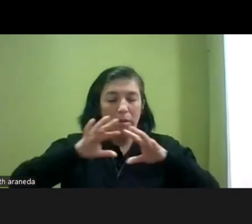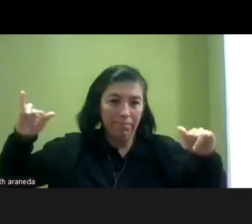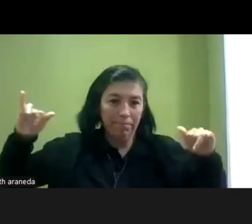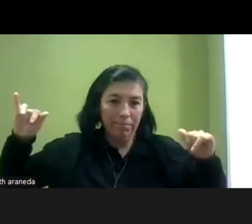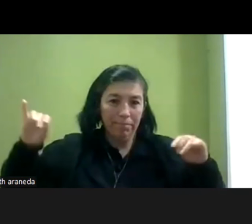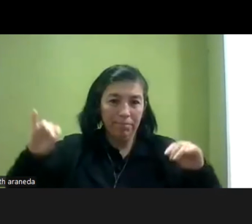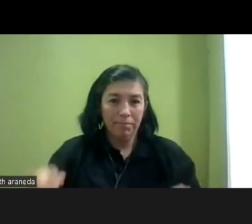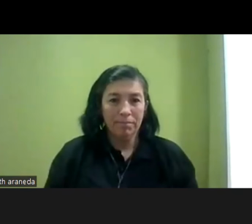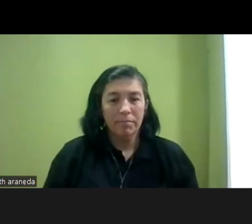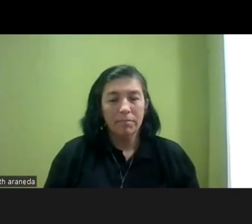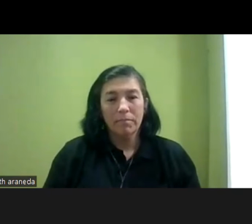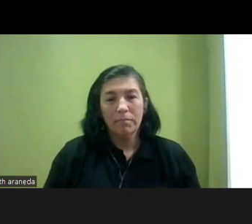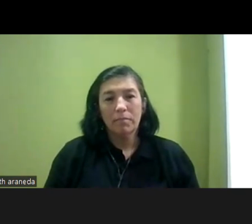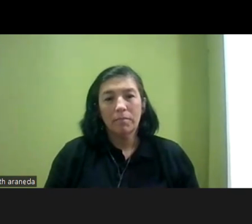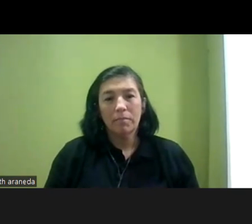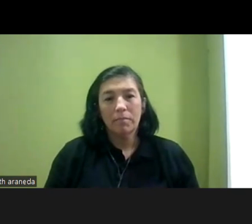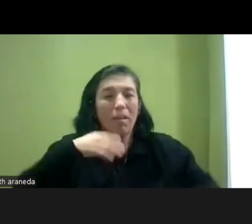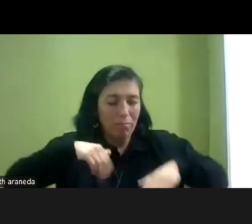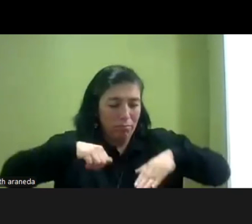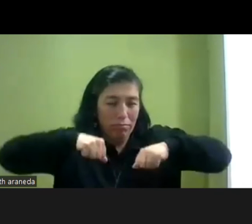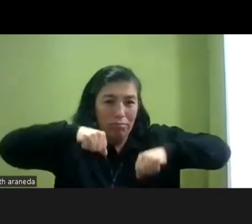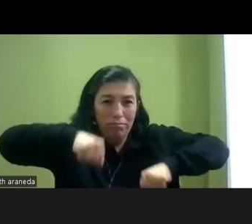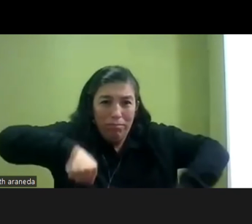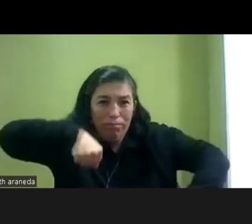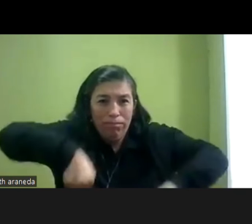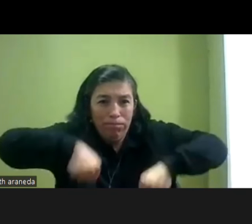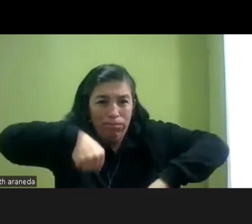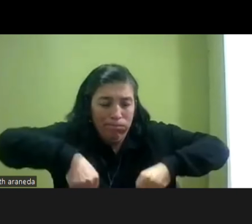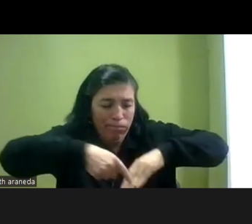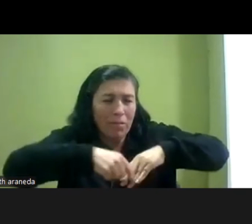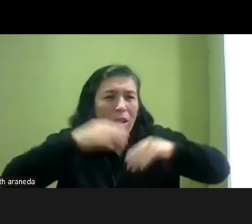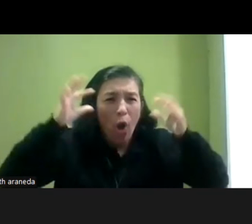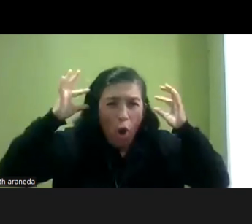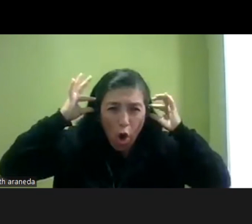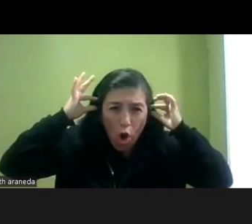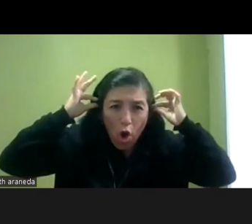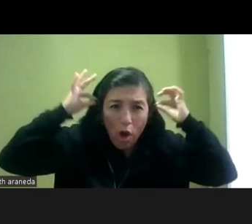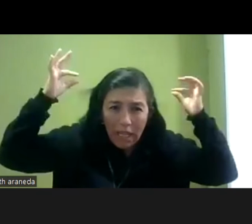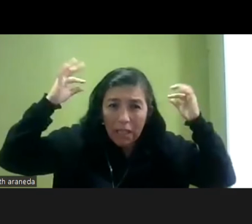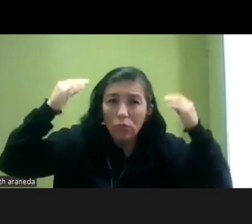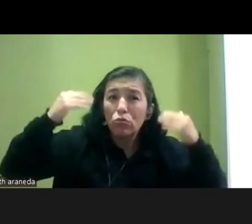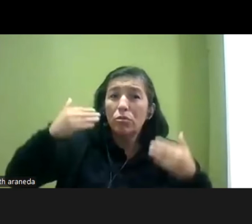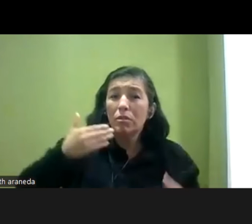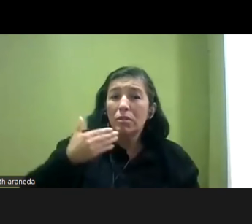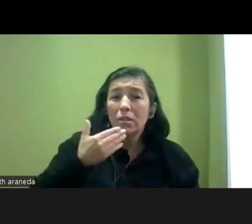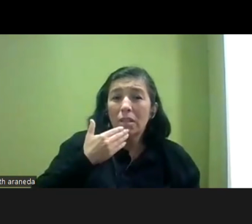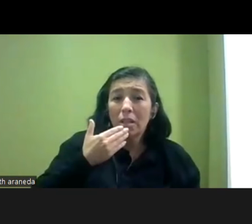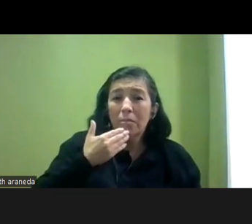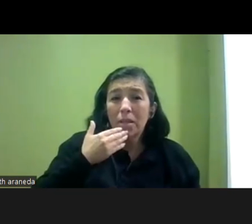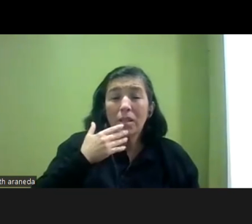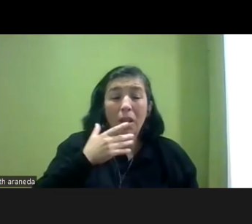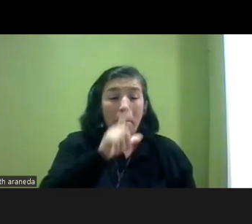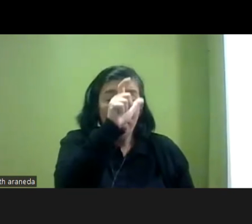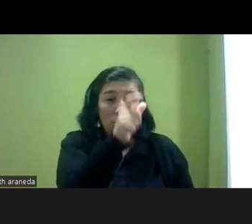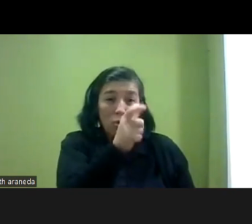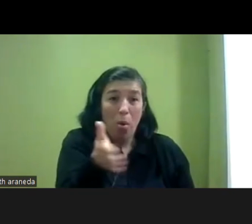eh, las pezuñas, las orejas, que se depositan después junto al difunto